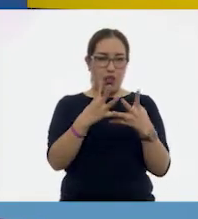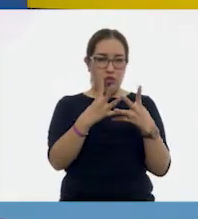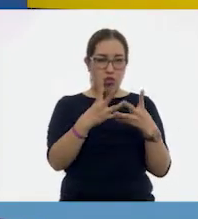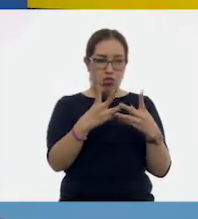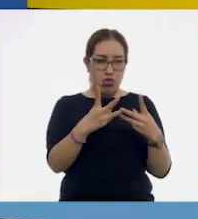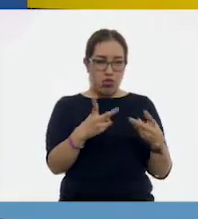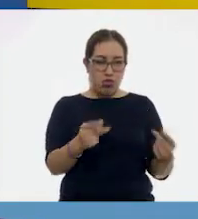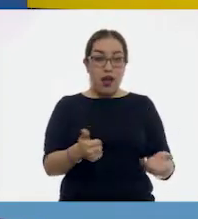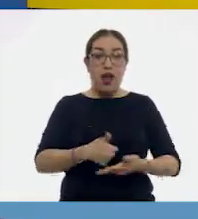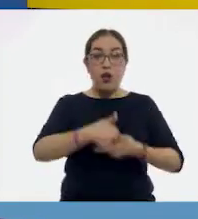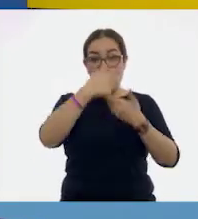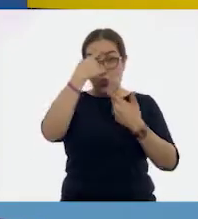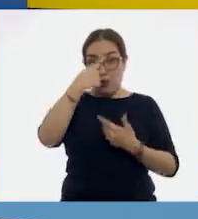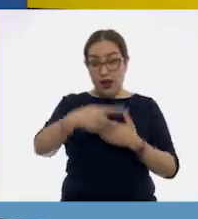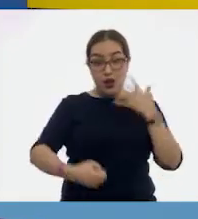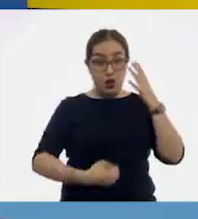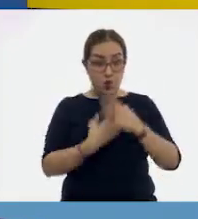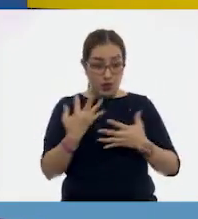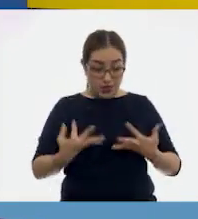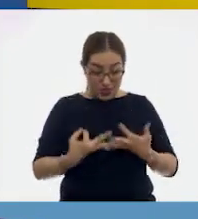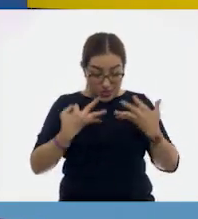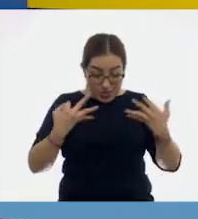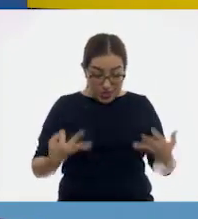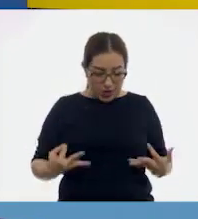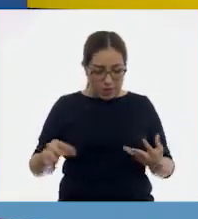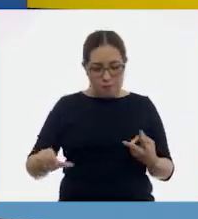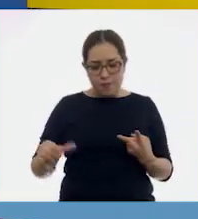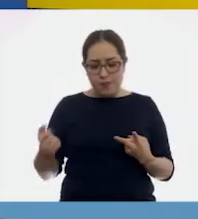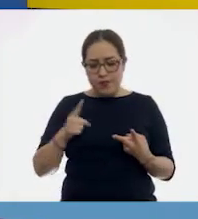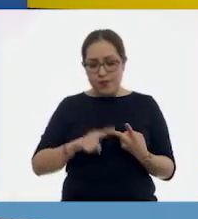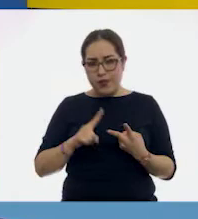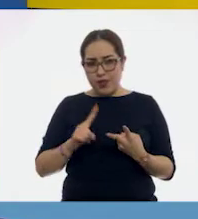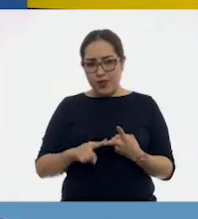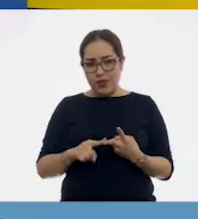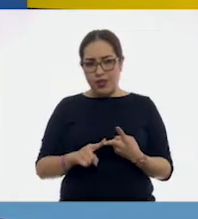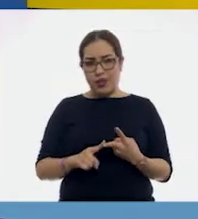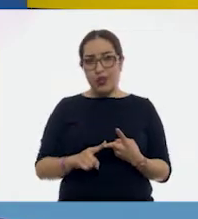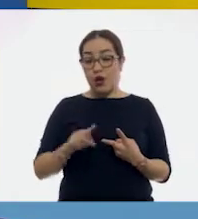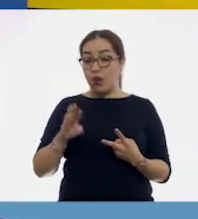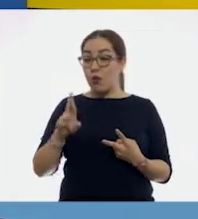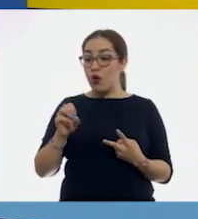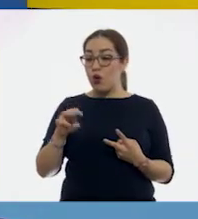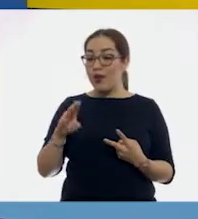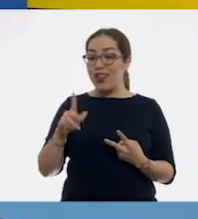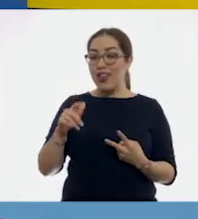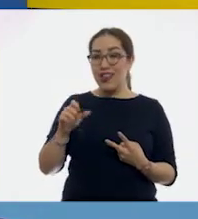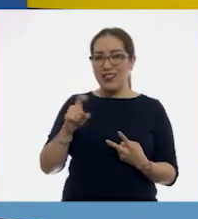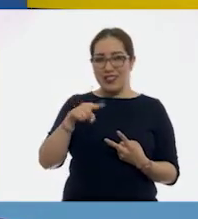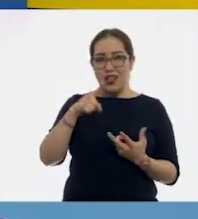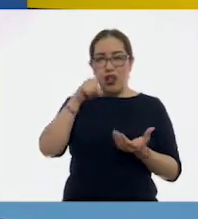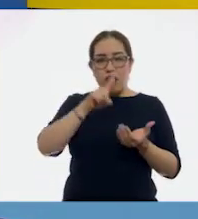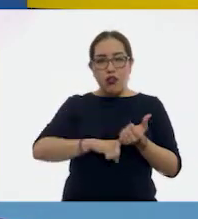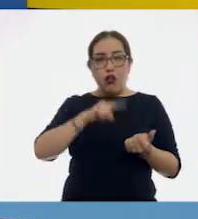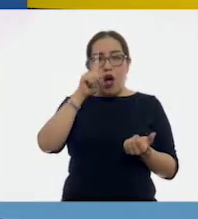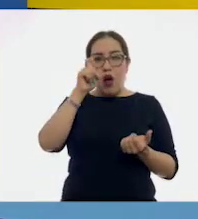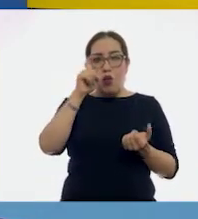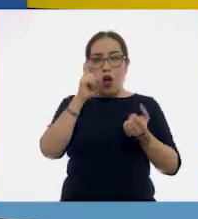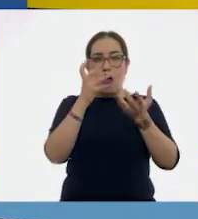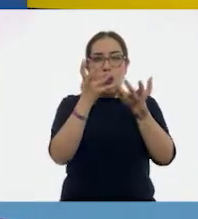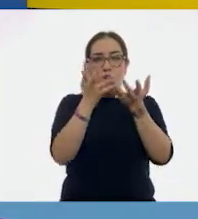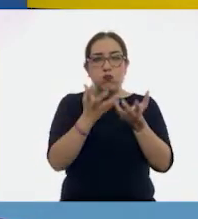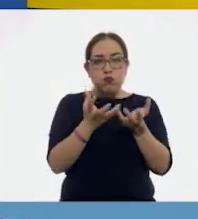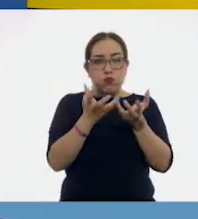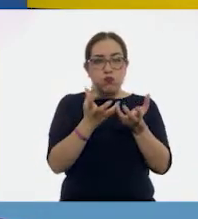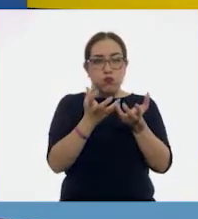ayuda a formar nuevo suelo. Y la otra es como en las bromelias. Se acumula agua que pueden aprovechar muchos